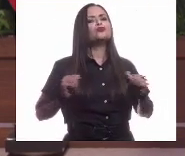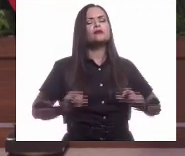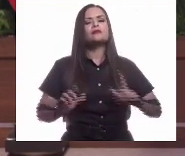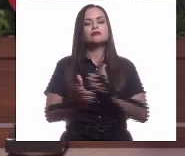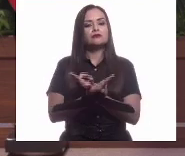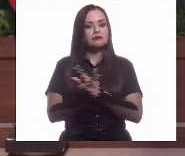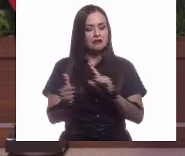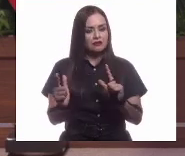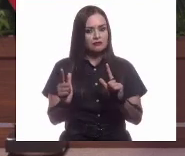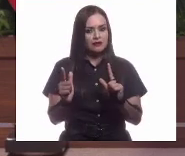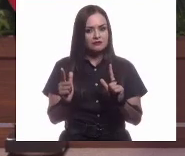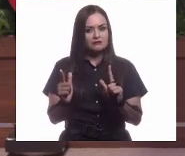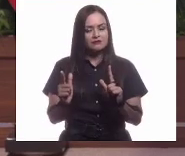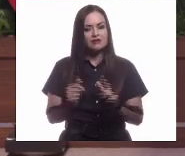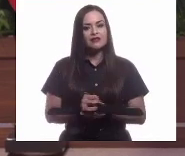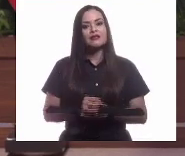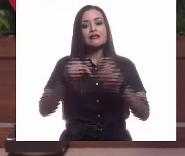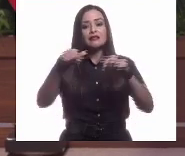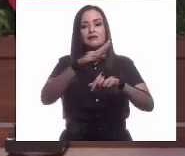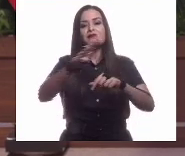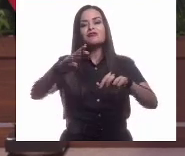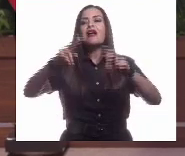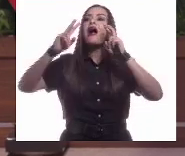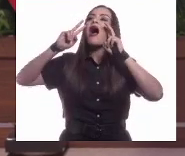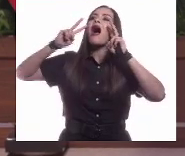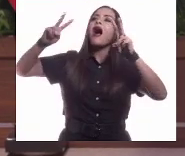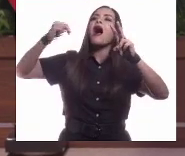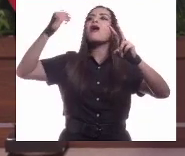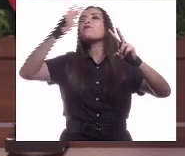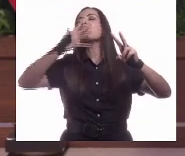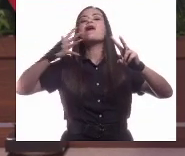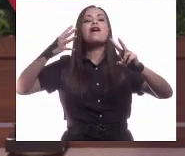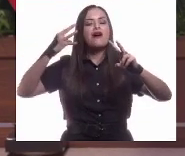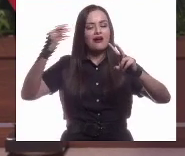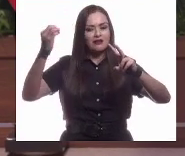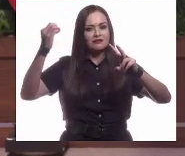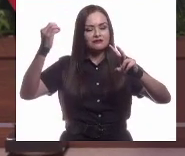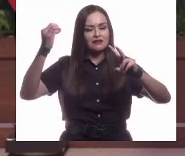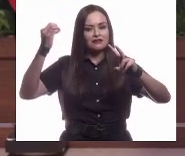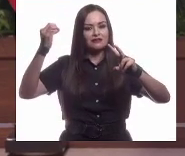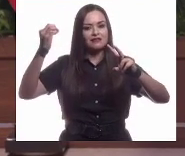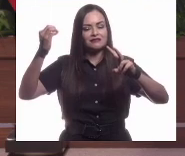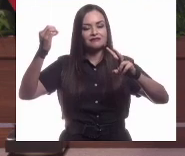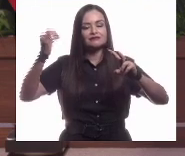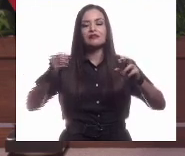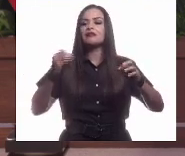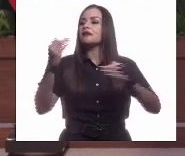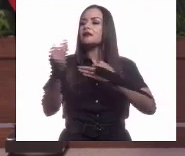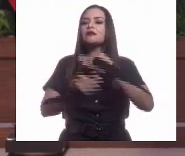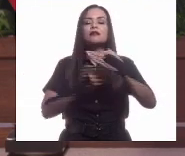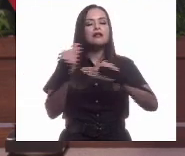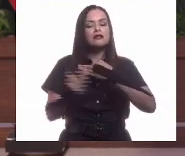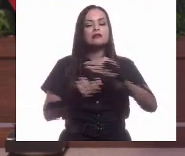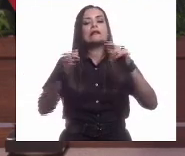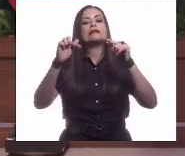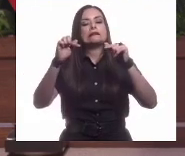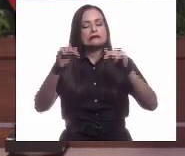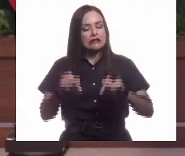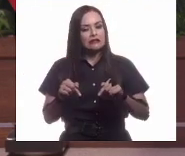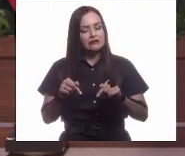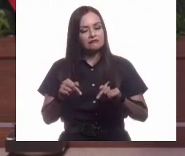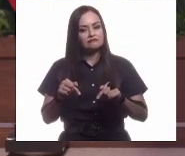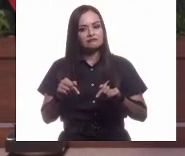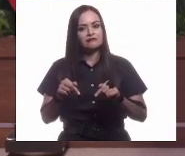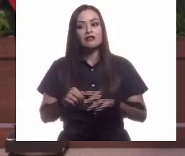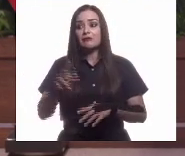como nosotros, enamorados de nuestra tierra, pero una tierra en la que sea evidente que todos viven mejor y a la que quieran